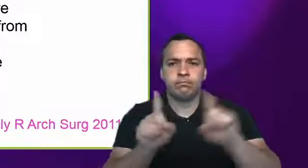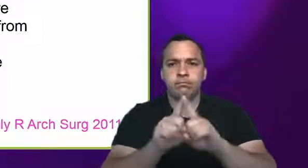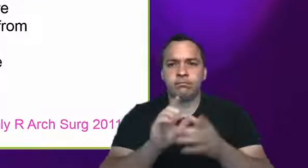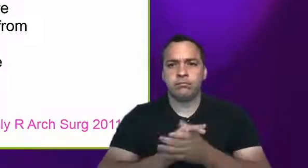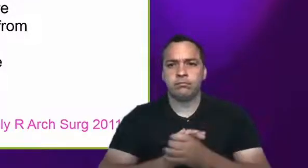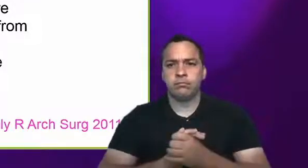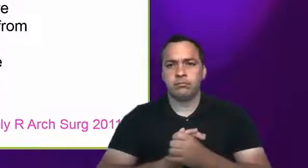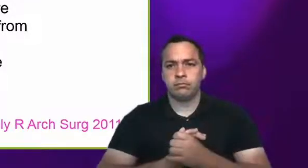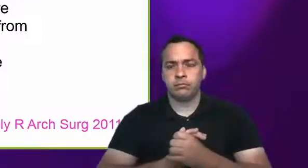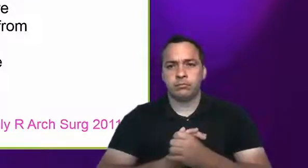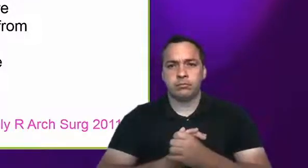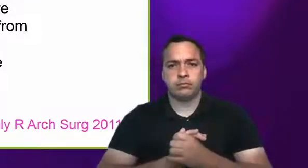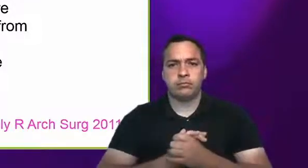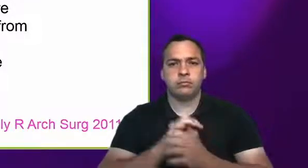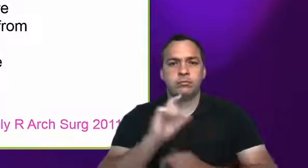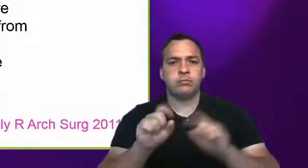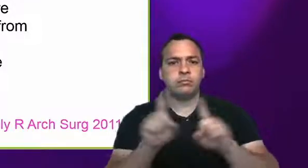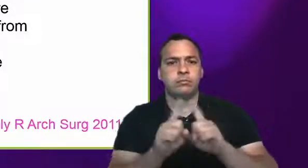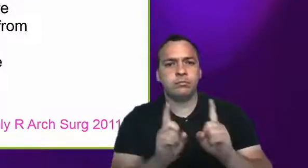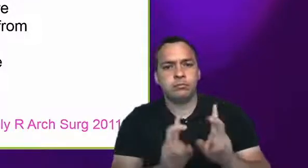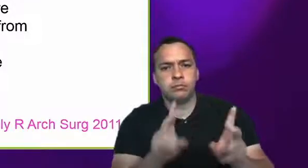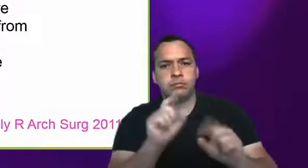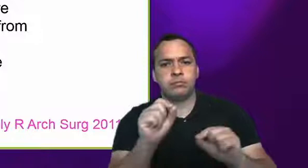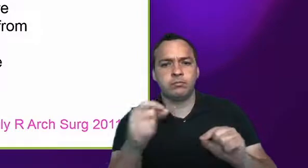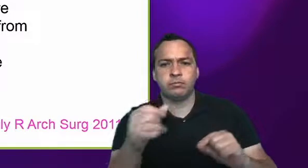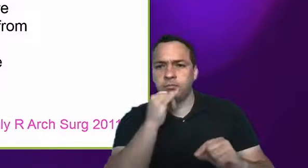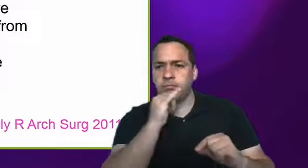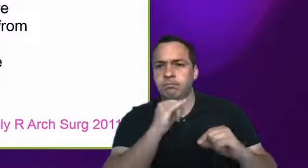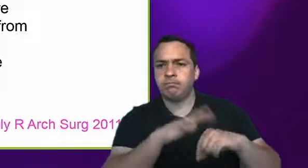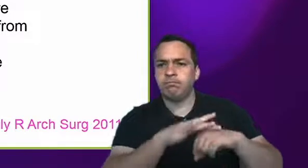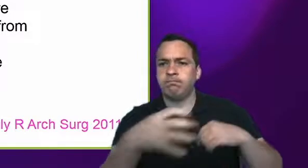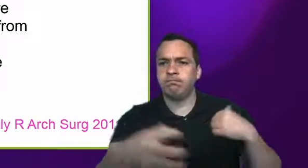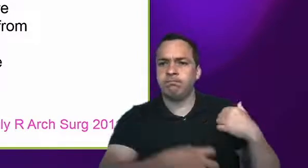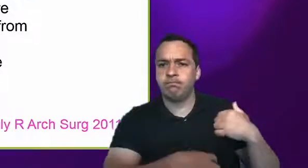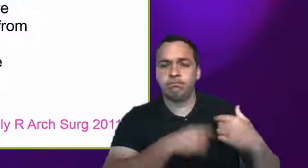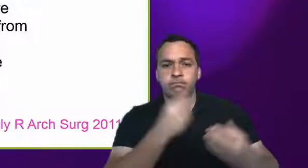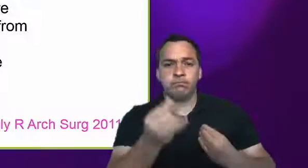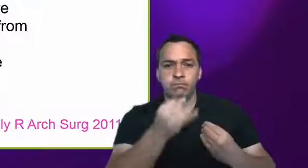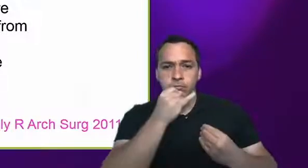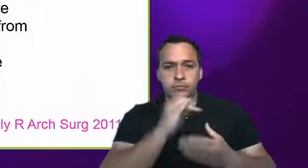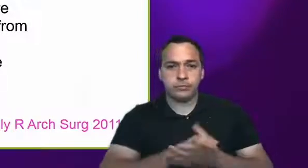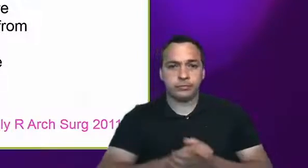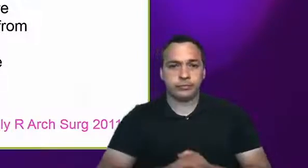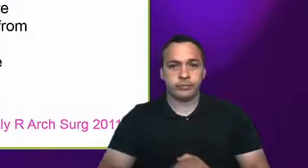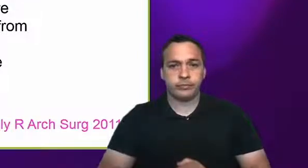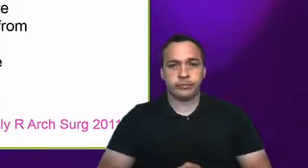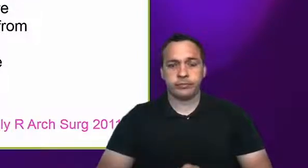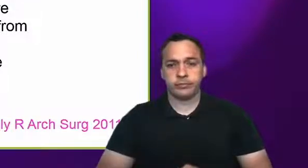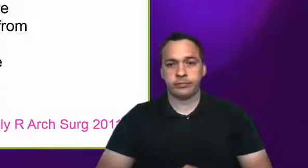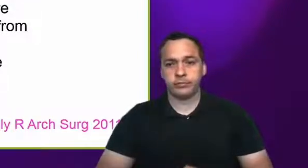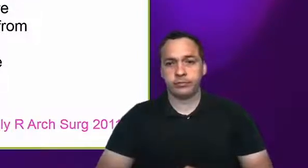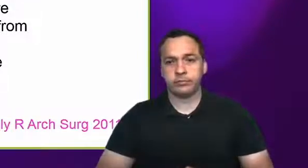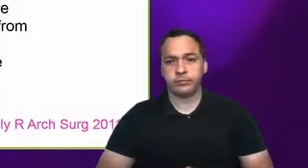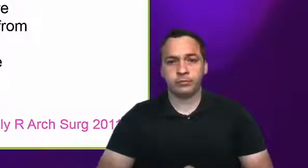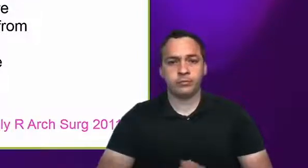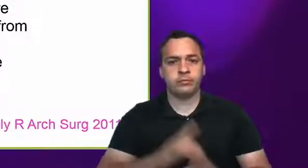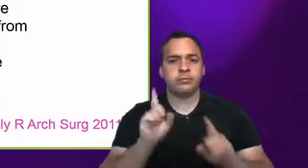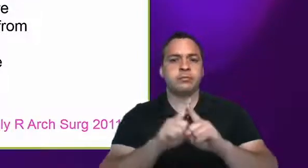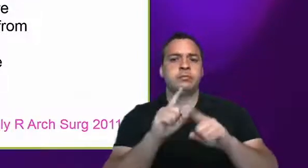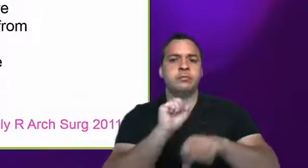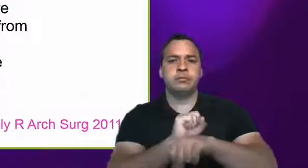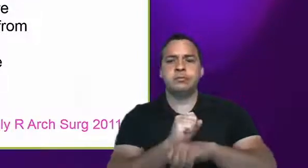malatía, mantener una enfermedad estable durante el periodo que esperan en la lista y hacerlos esperar más tiempo